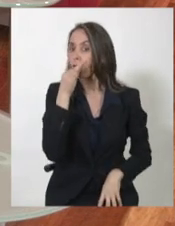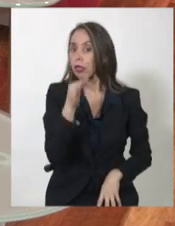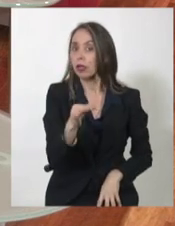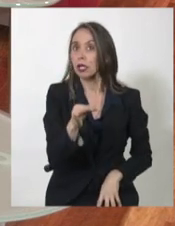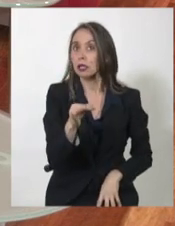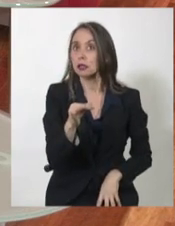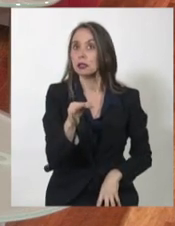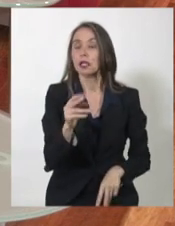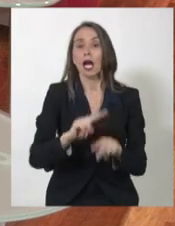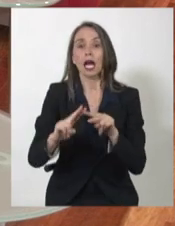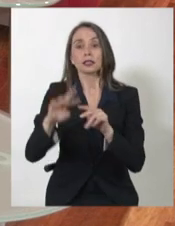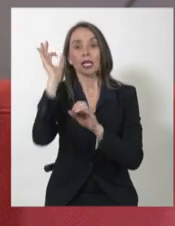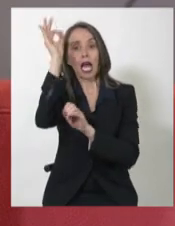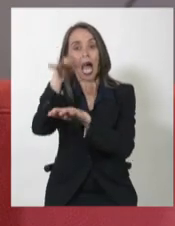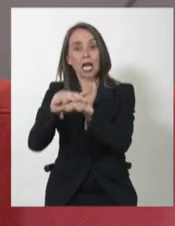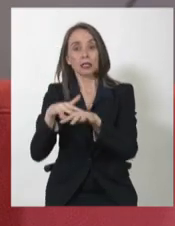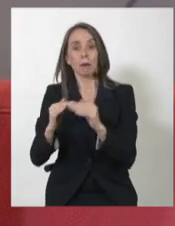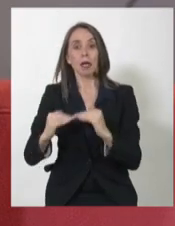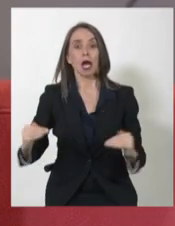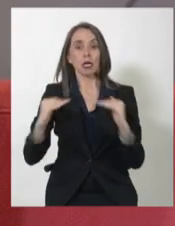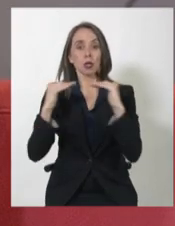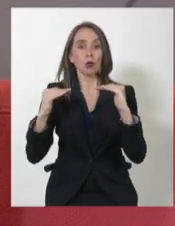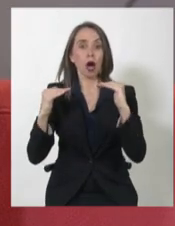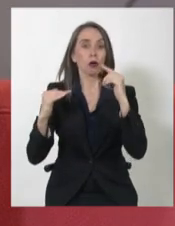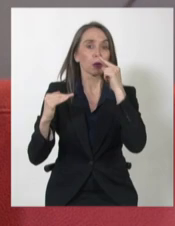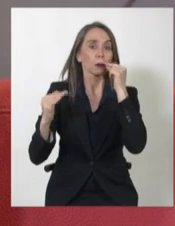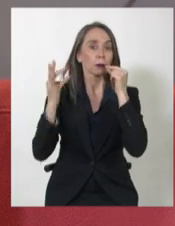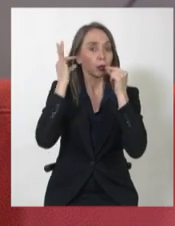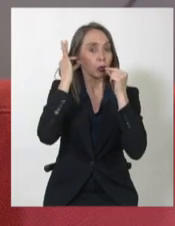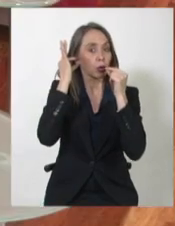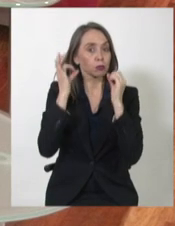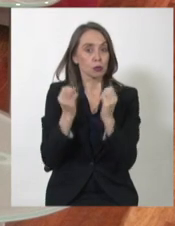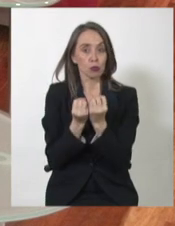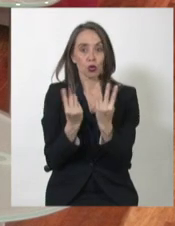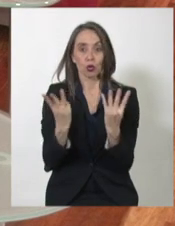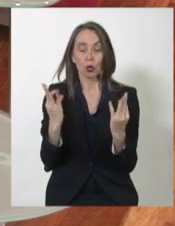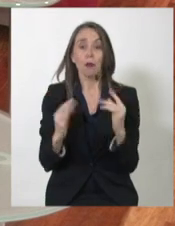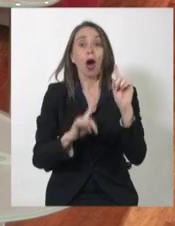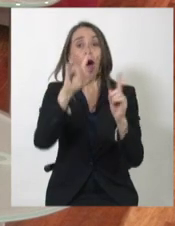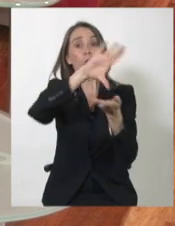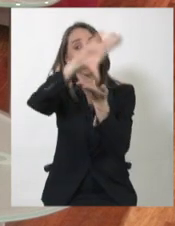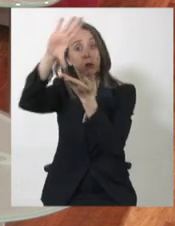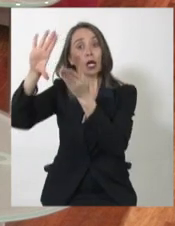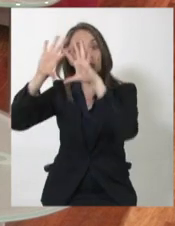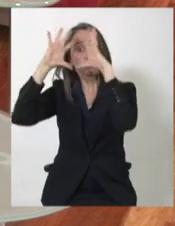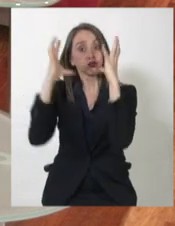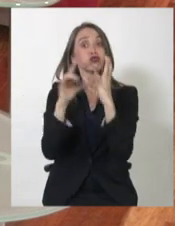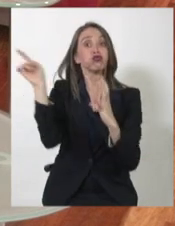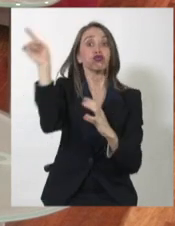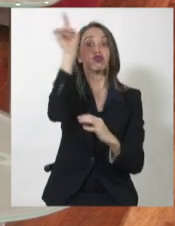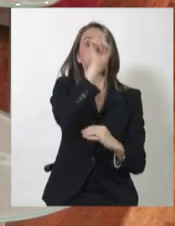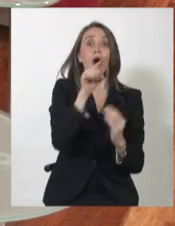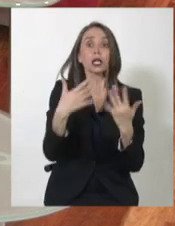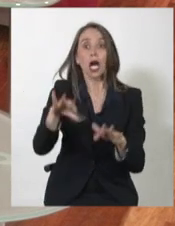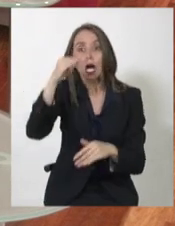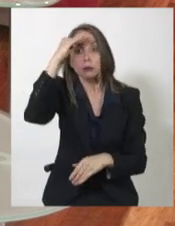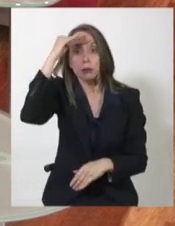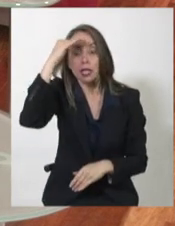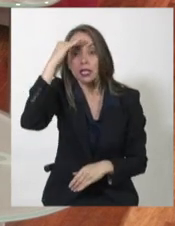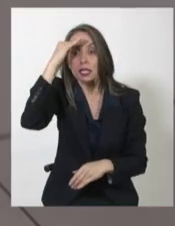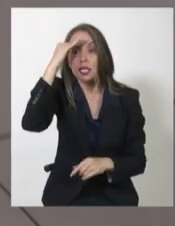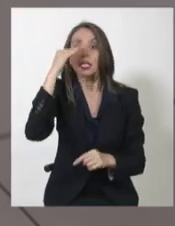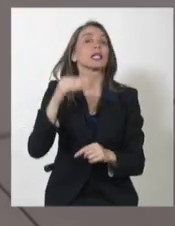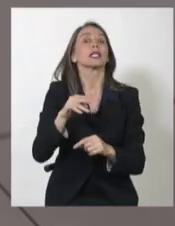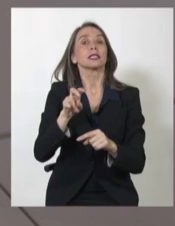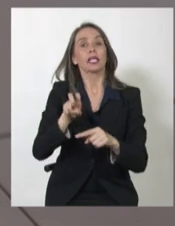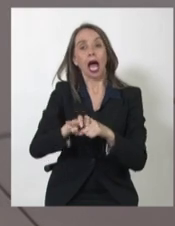derechamente una asamblea paritaria, ¿no? En algunos países también ha habido experiencias respecto de